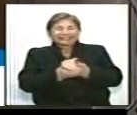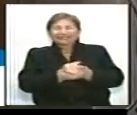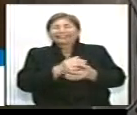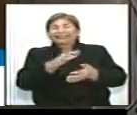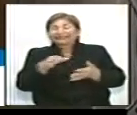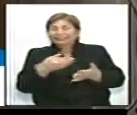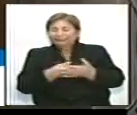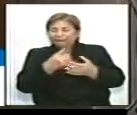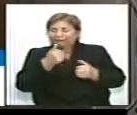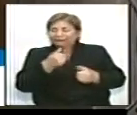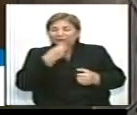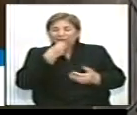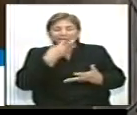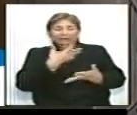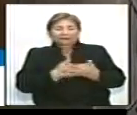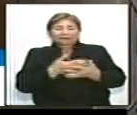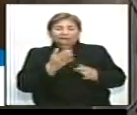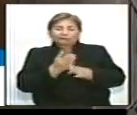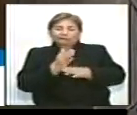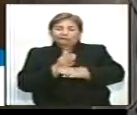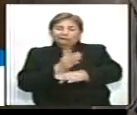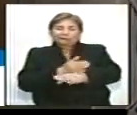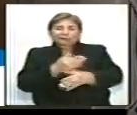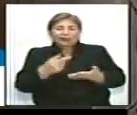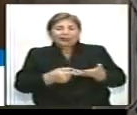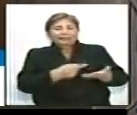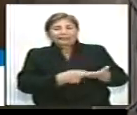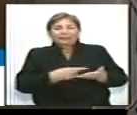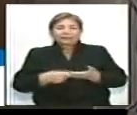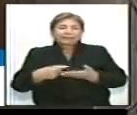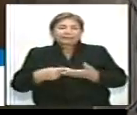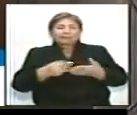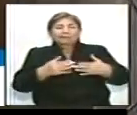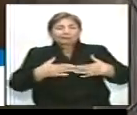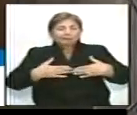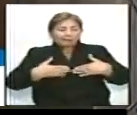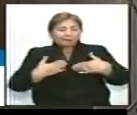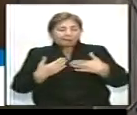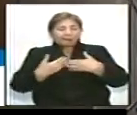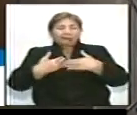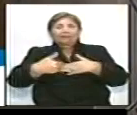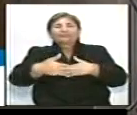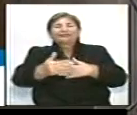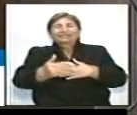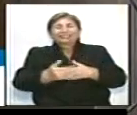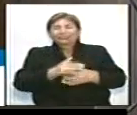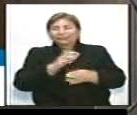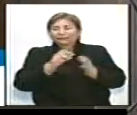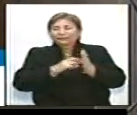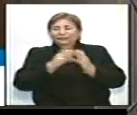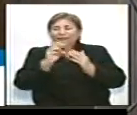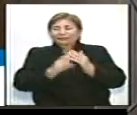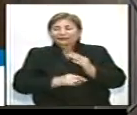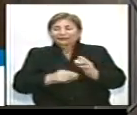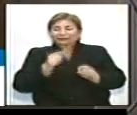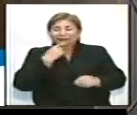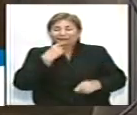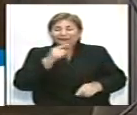muchísimo para enriquecer el debate y para poder llevar adelante los proyectos que